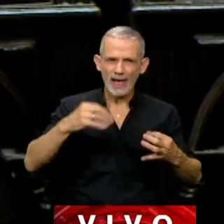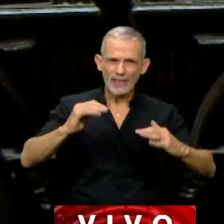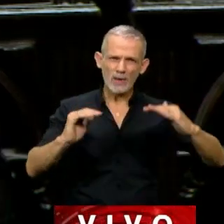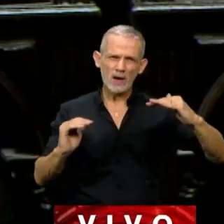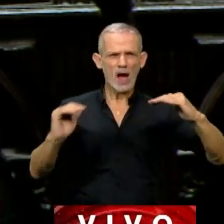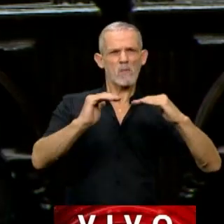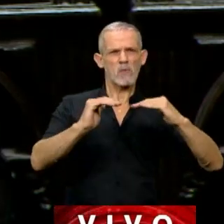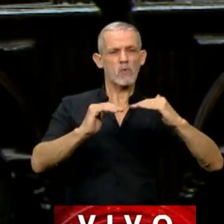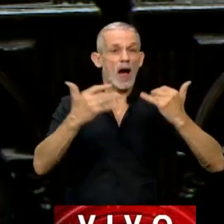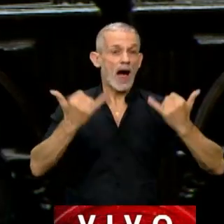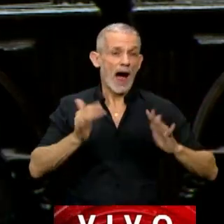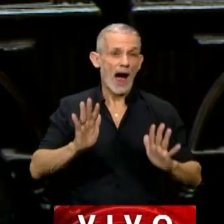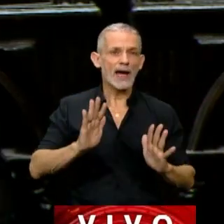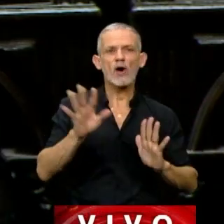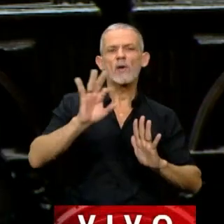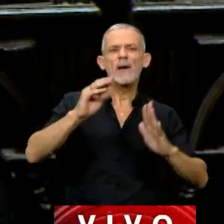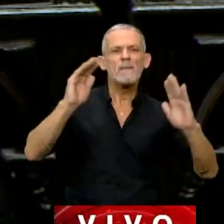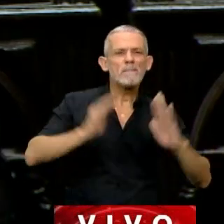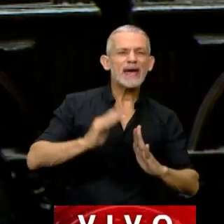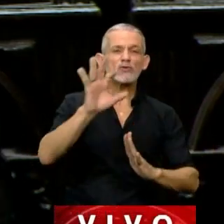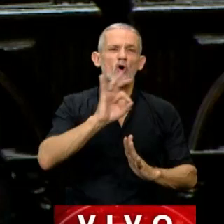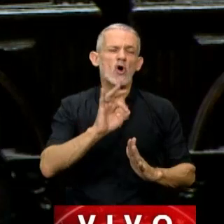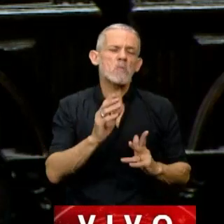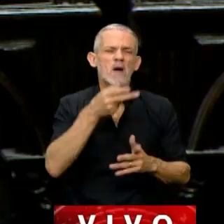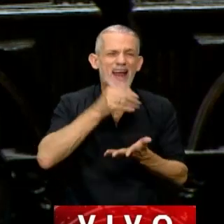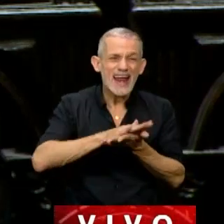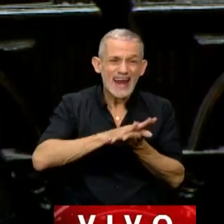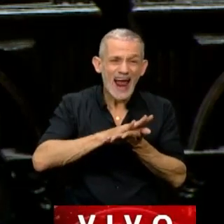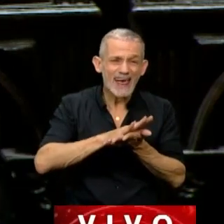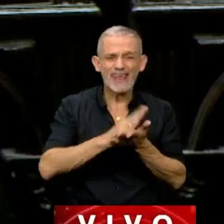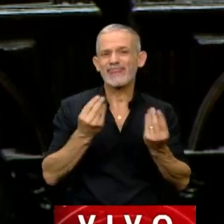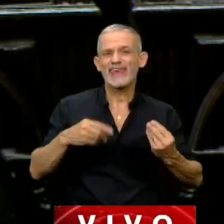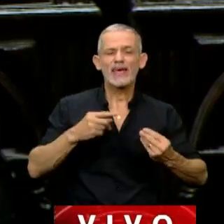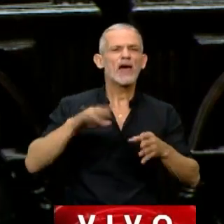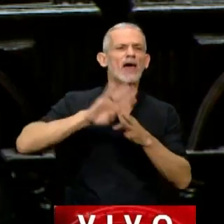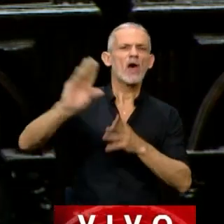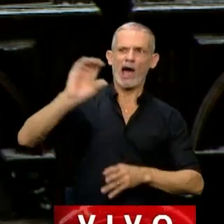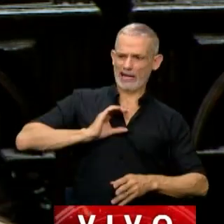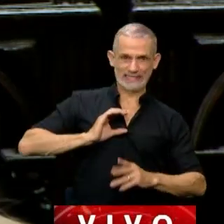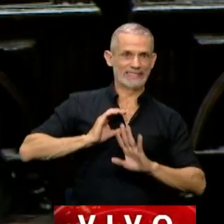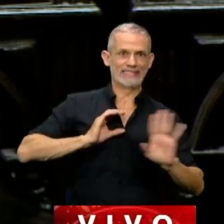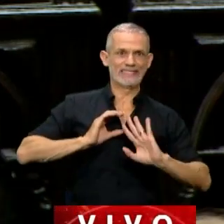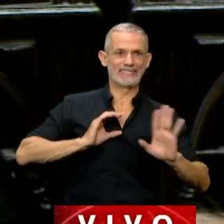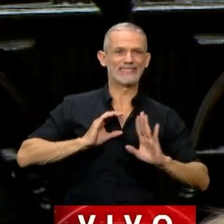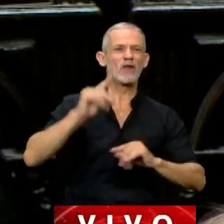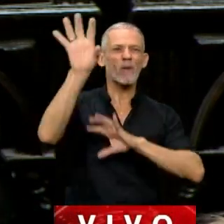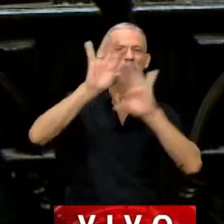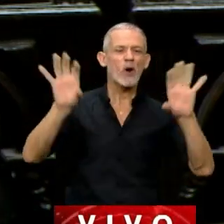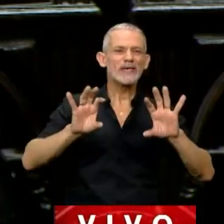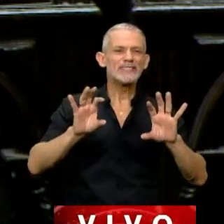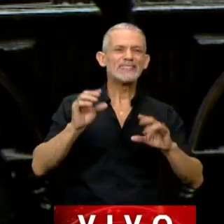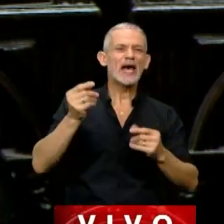y que reduzcan o eliminen la obligación o la necesidad de tomar deuda por parte de las provincias